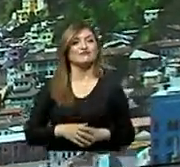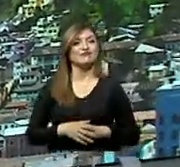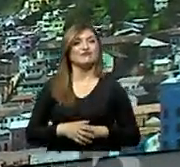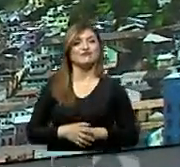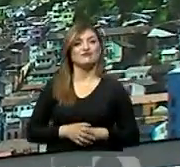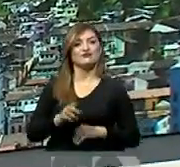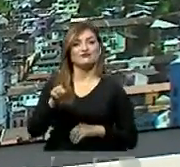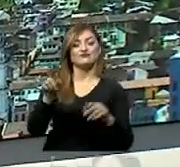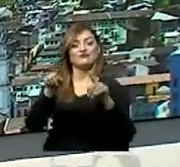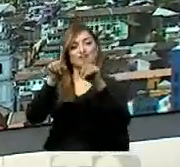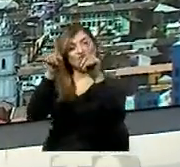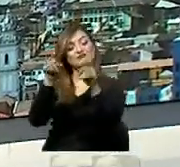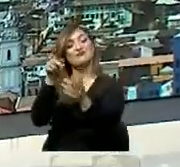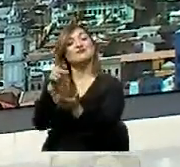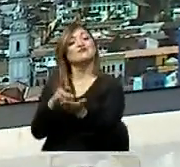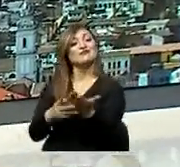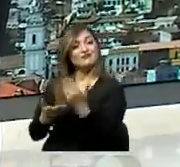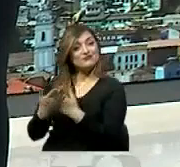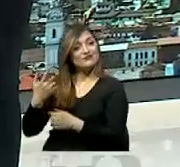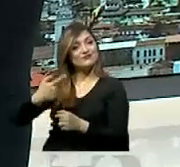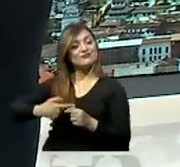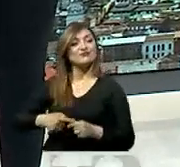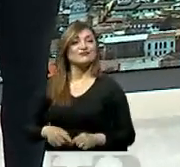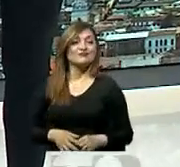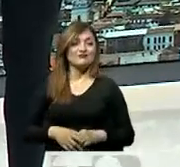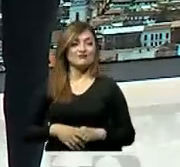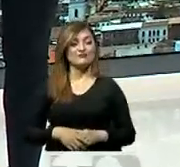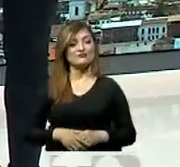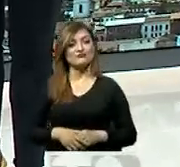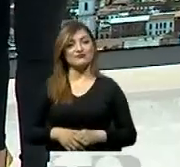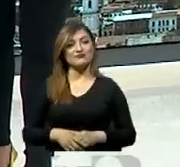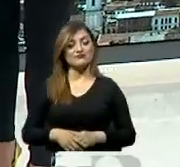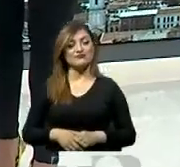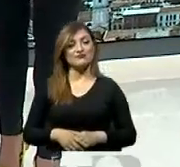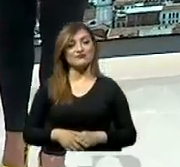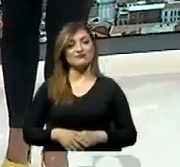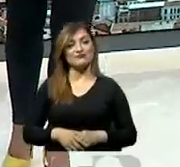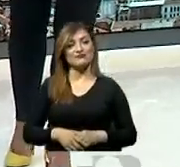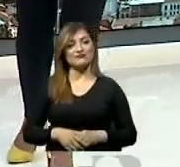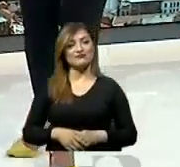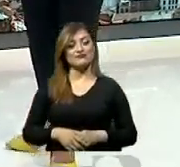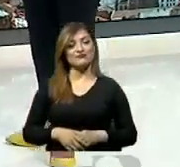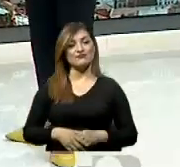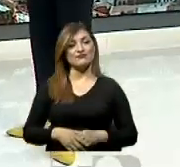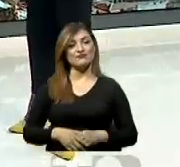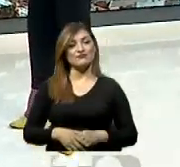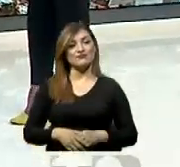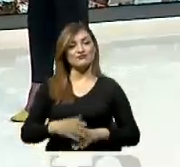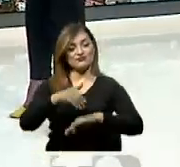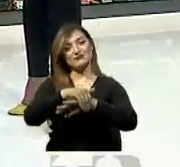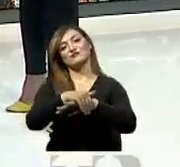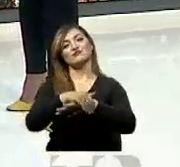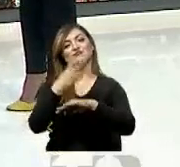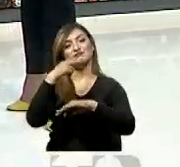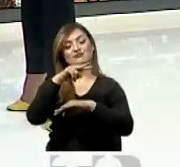están preguntando qué va a pasar en la capital. Se van a desplegar esta tarde, sin duda, para ver el partido, así